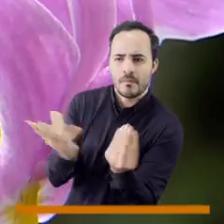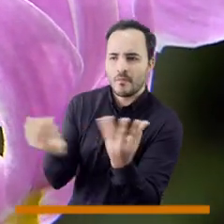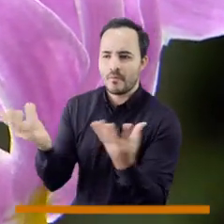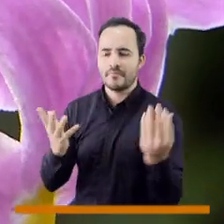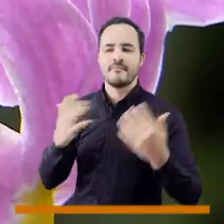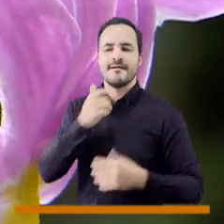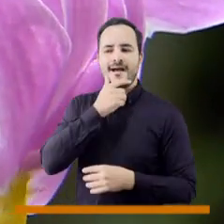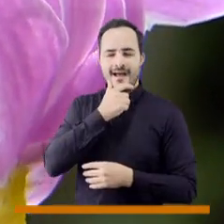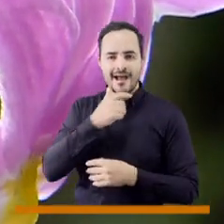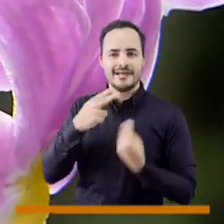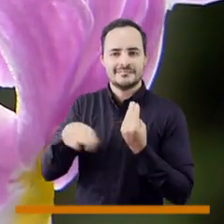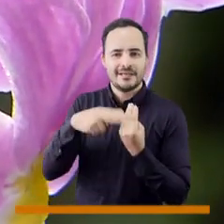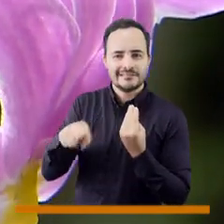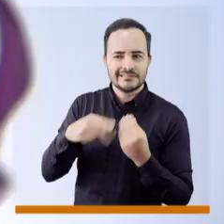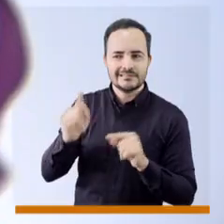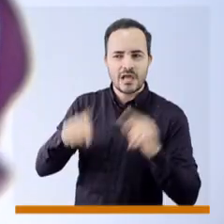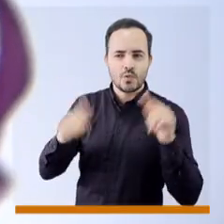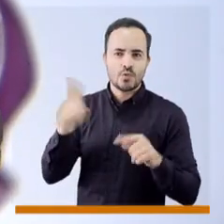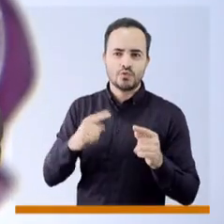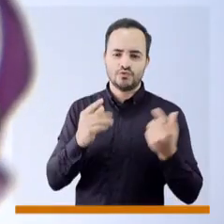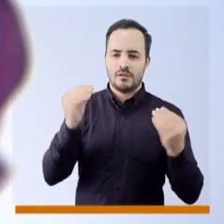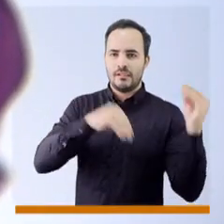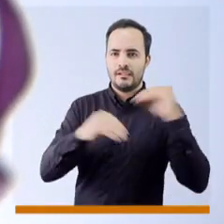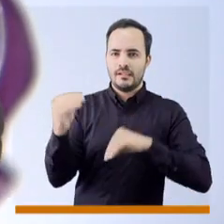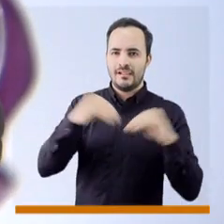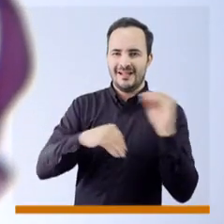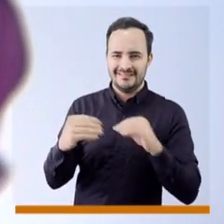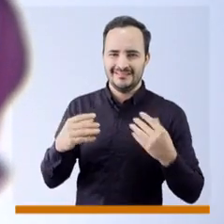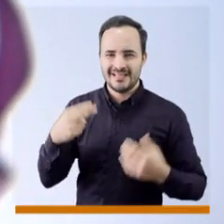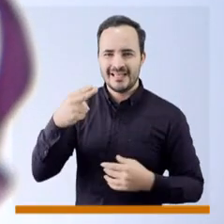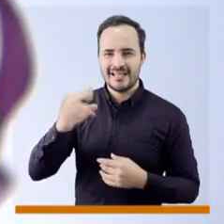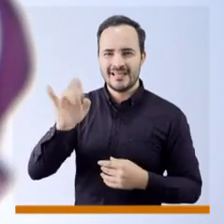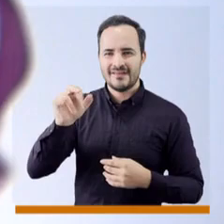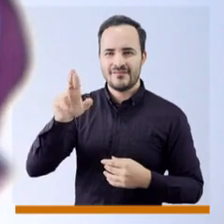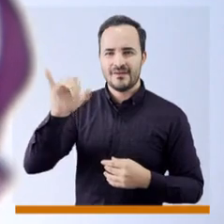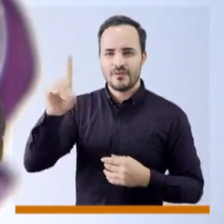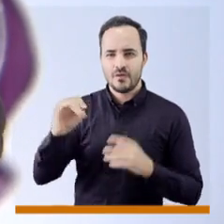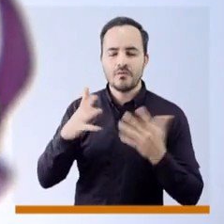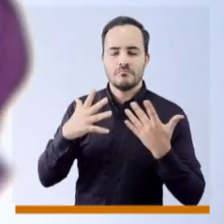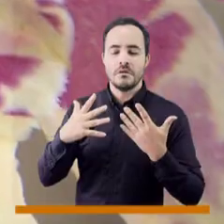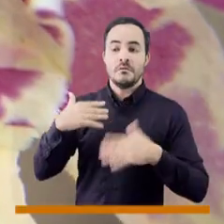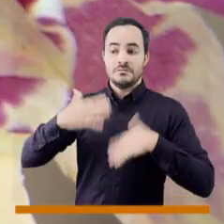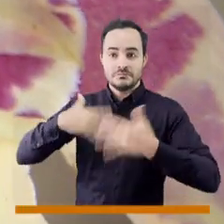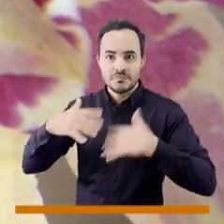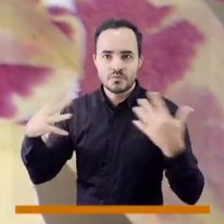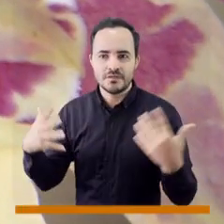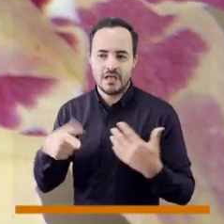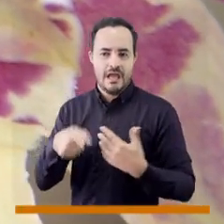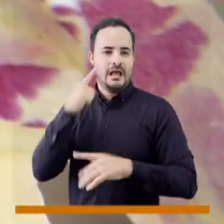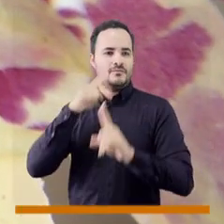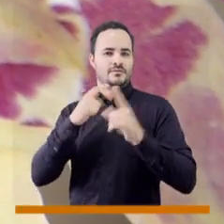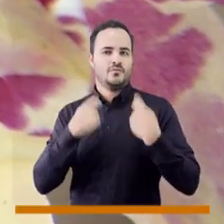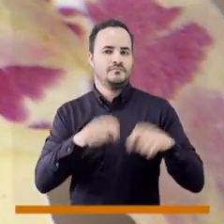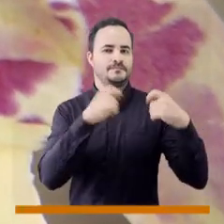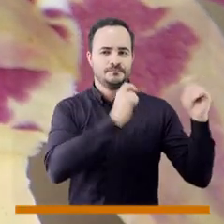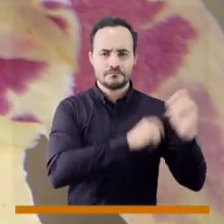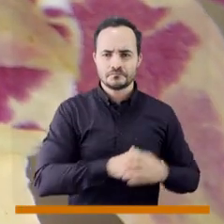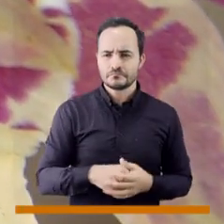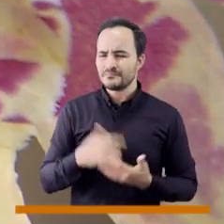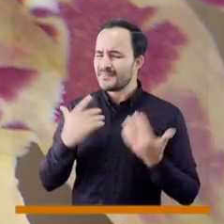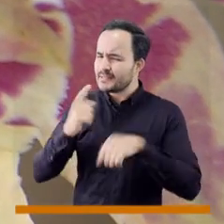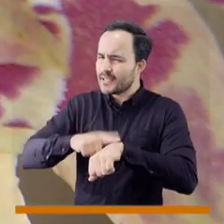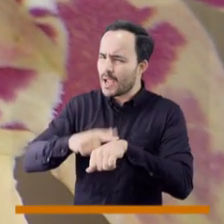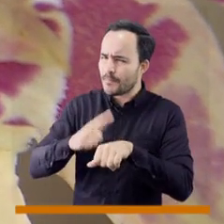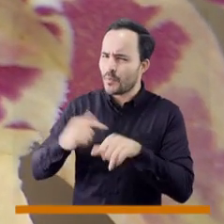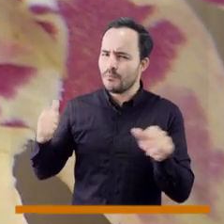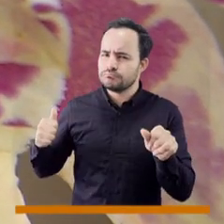empezamos a hacer mejoramiento de especie, algunos híbridos, con los cuales ahora estamos en la transición de volvernos comerciales. Ha sido un proceso